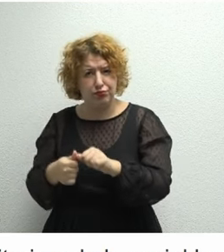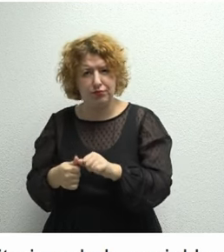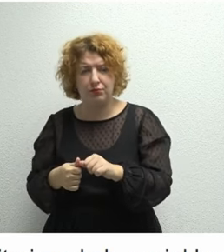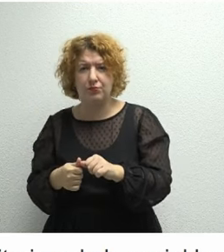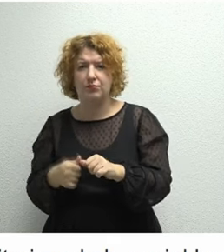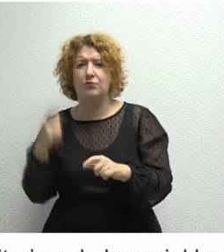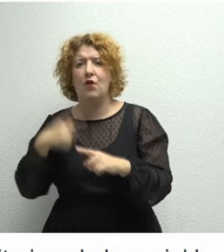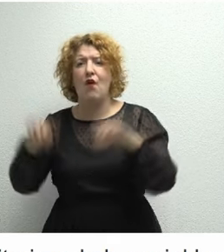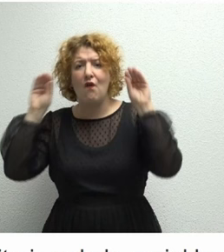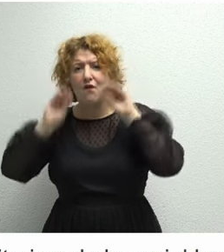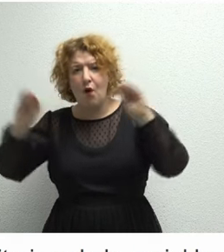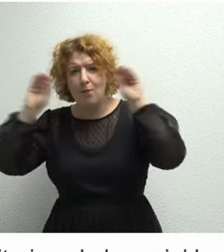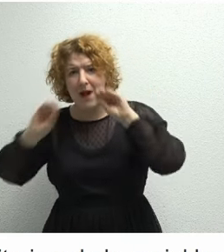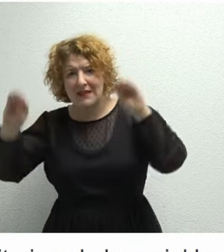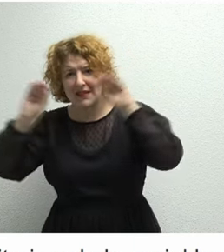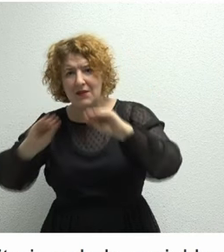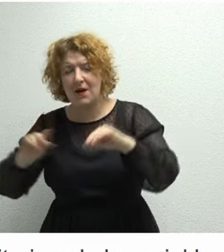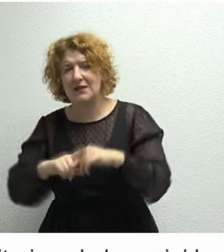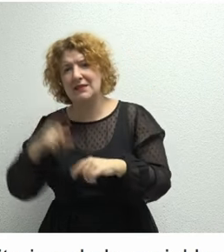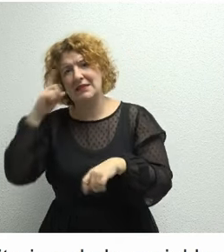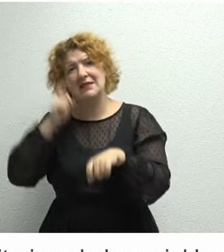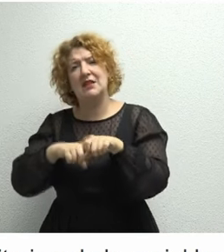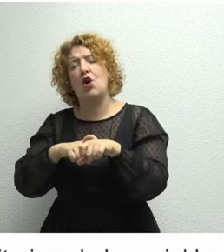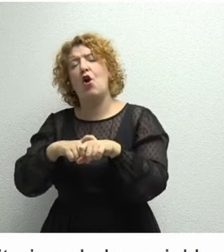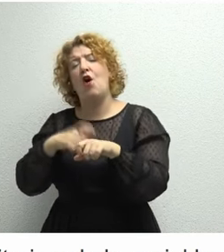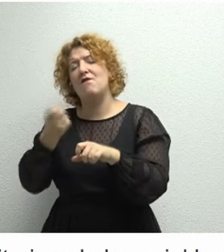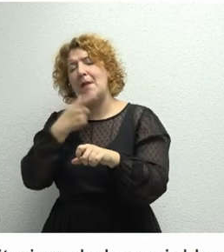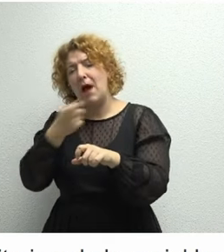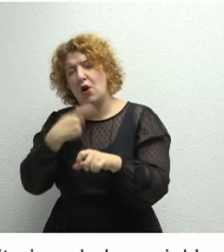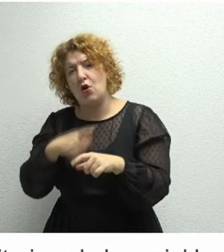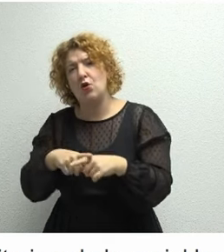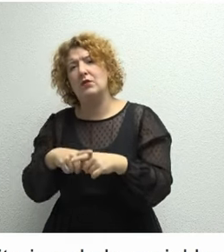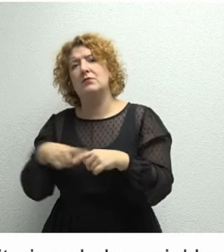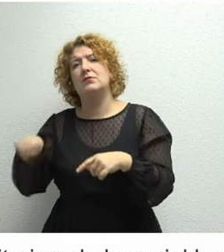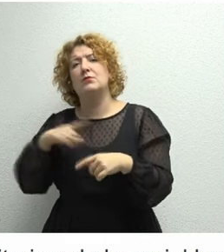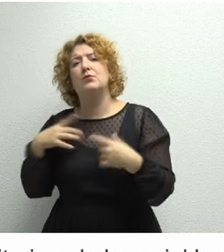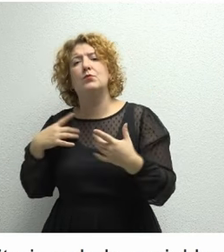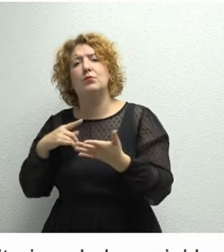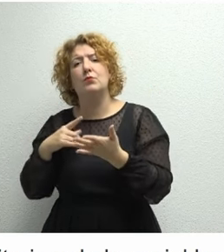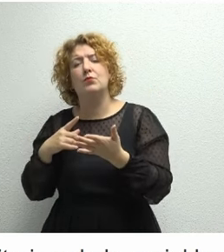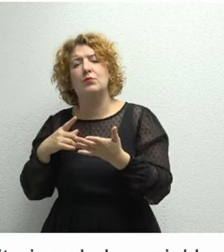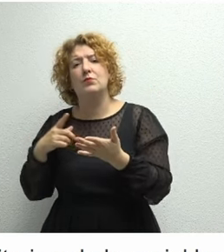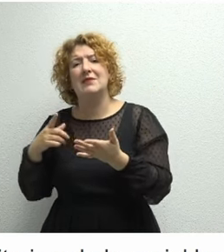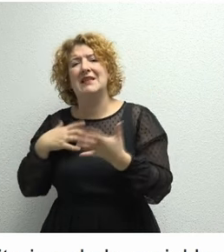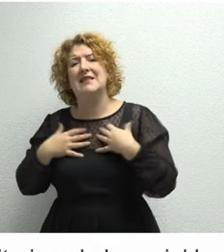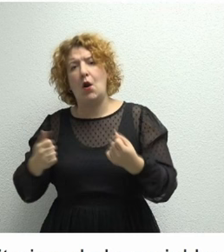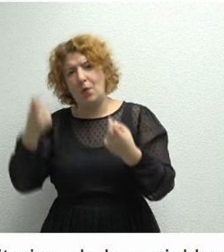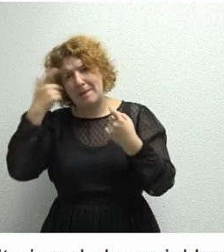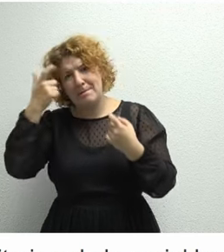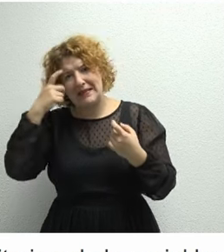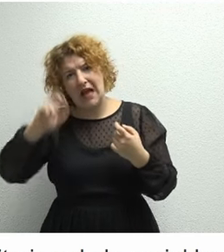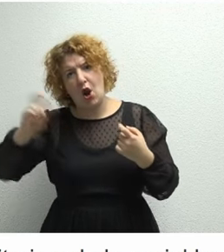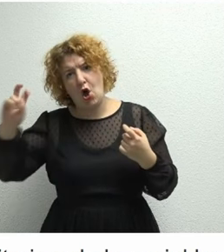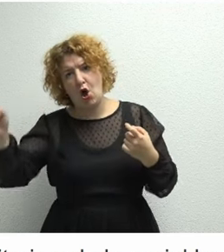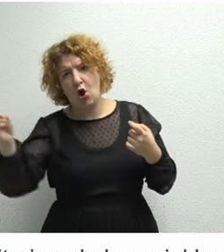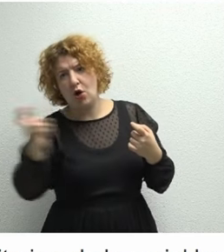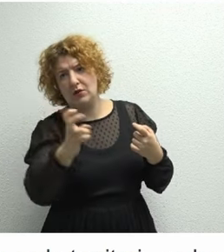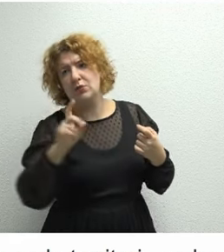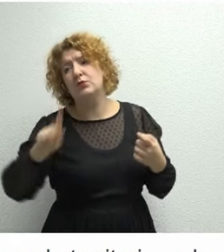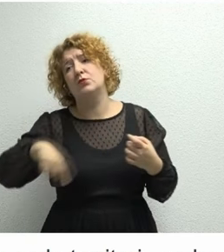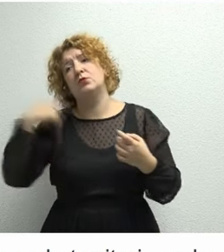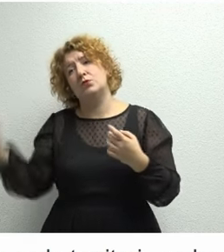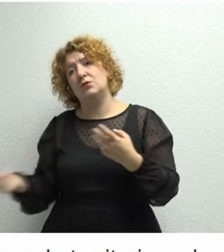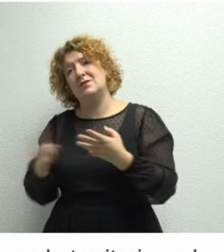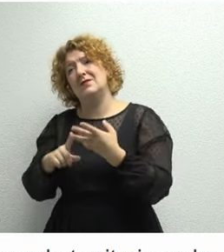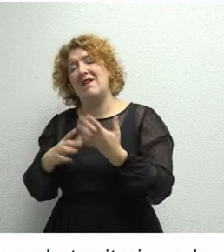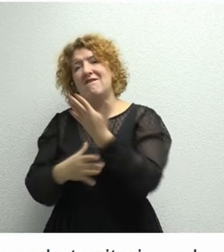píldoras formativas de psicofarmacología de apoyo mutual positivo que se han abierto a otras áreas de Salud Mental luego también